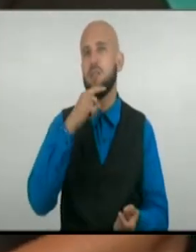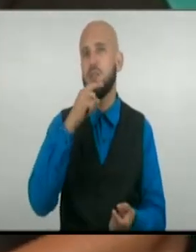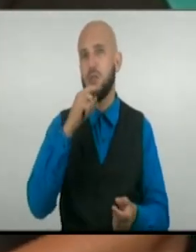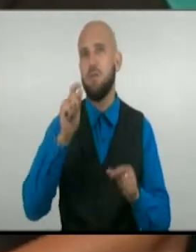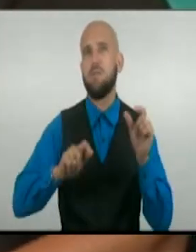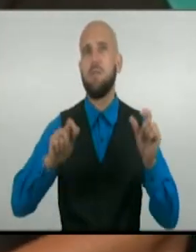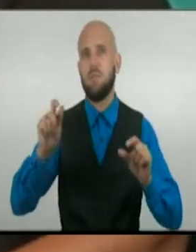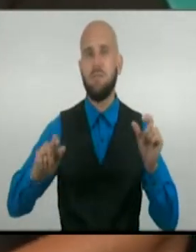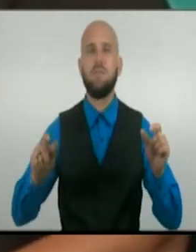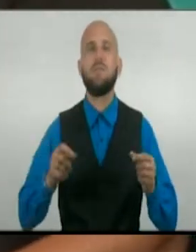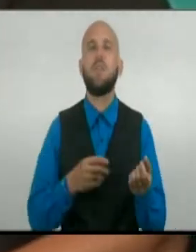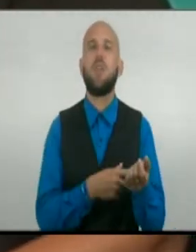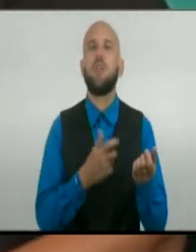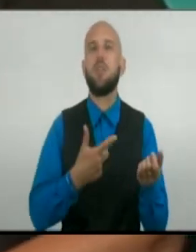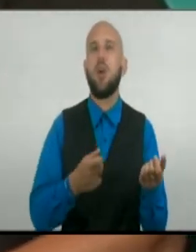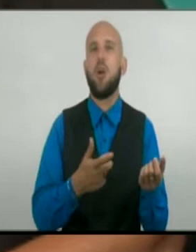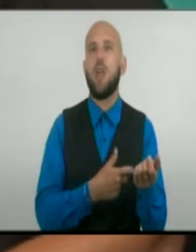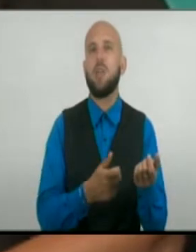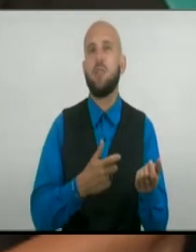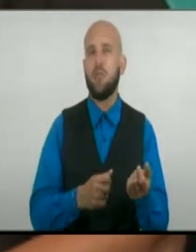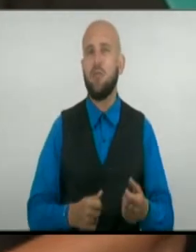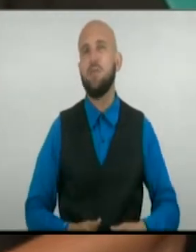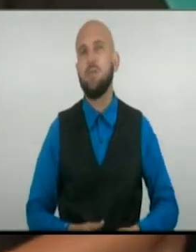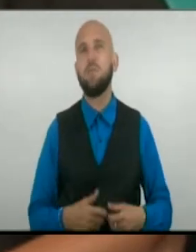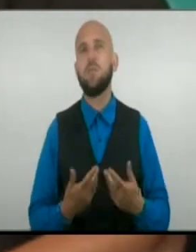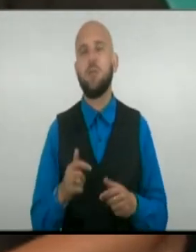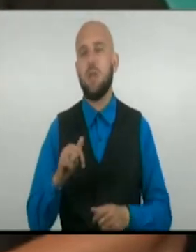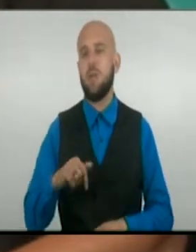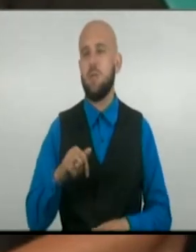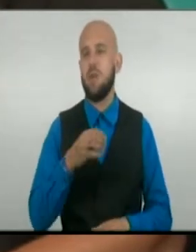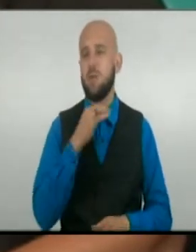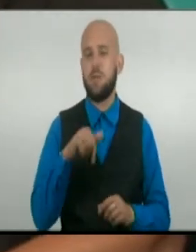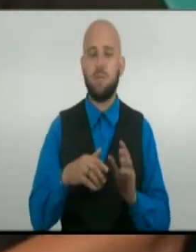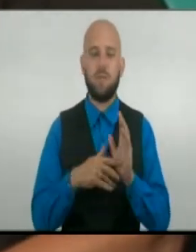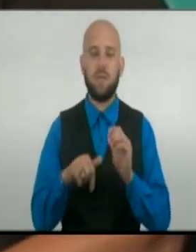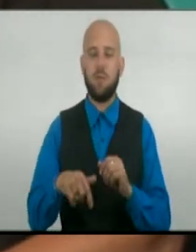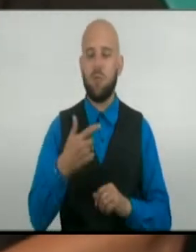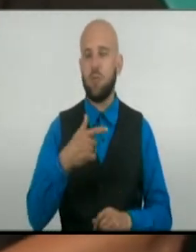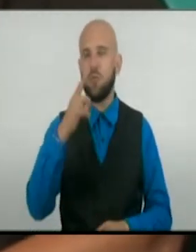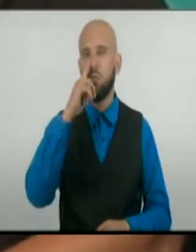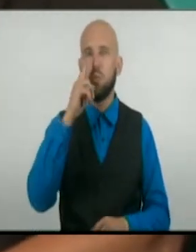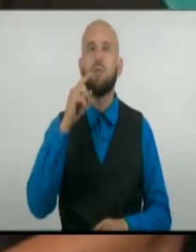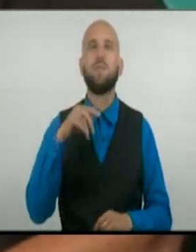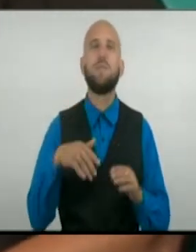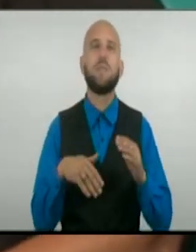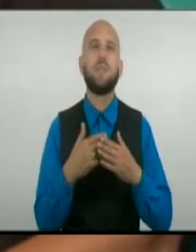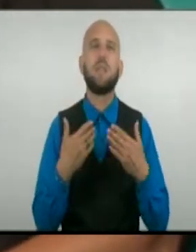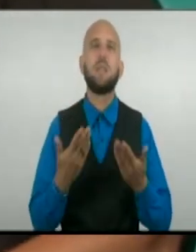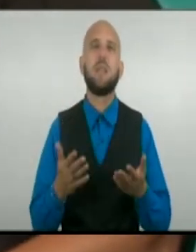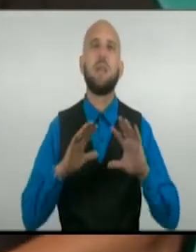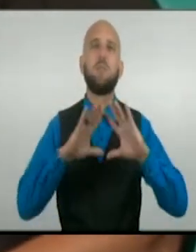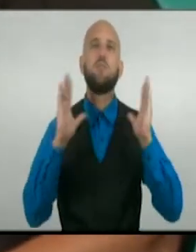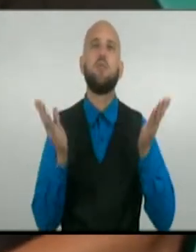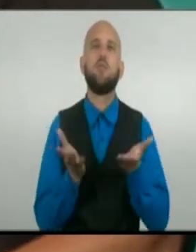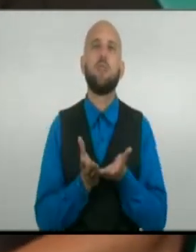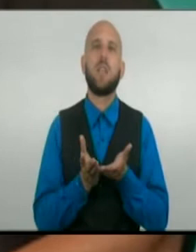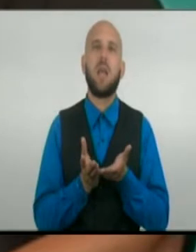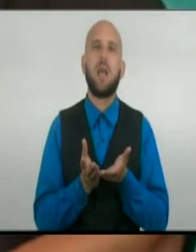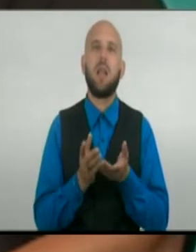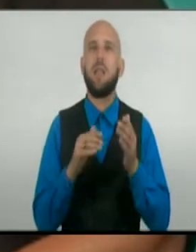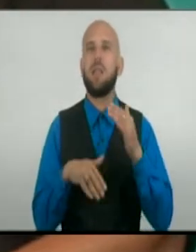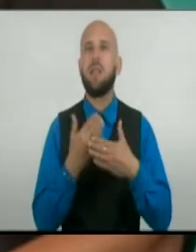de camagüey y precisamente en este mes de junio se celebra el día mundial del donante de sangre